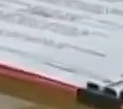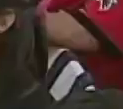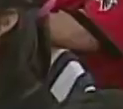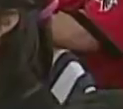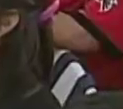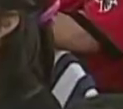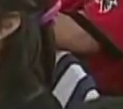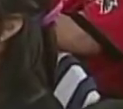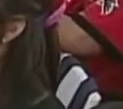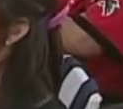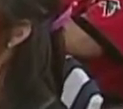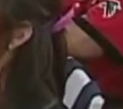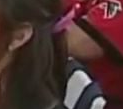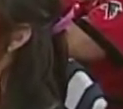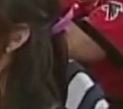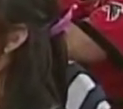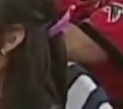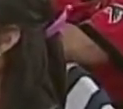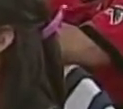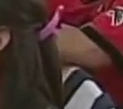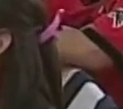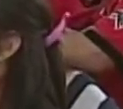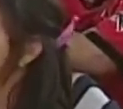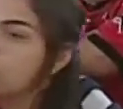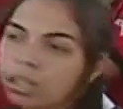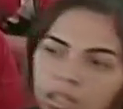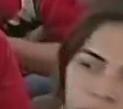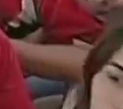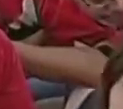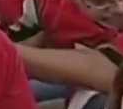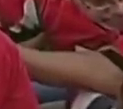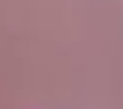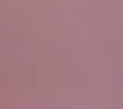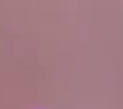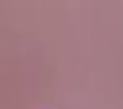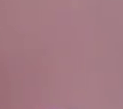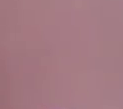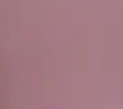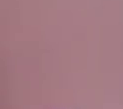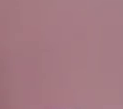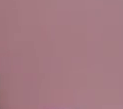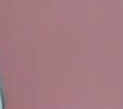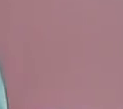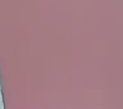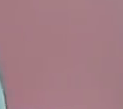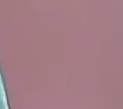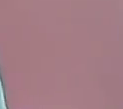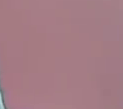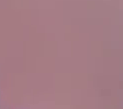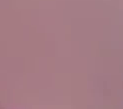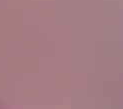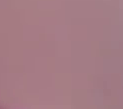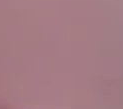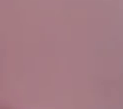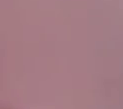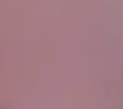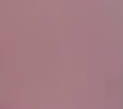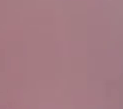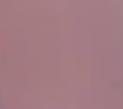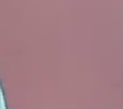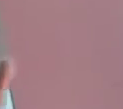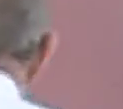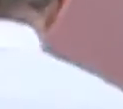Firma Lorenzo Rafael Villarroel, de la Federación de Trabajadores de Institutos Educacionales